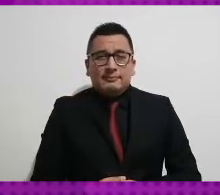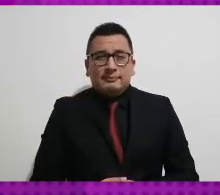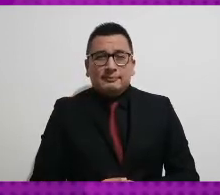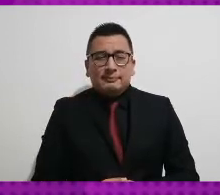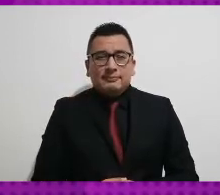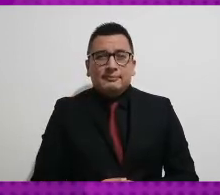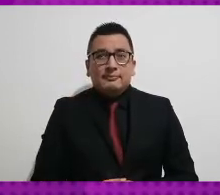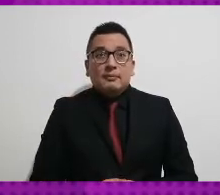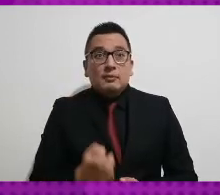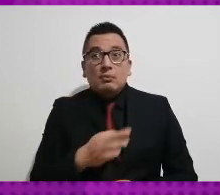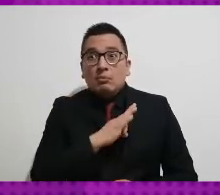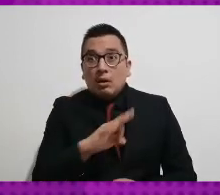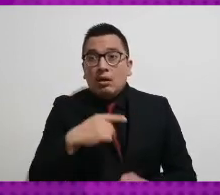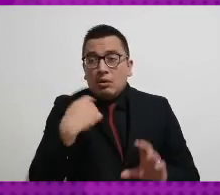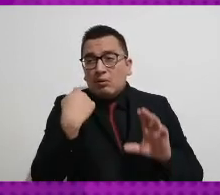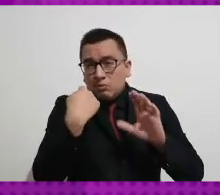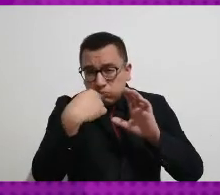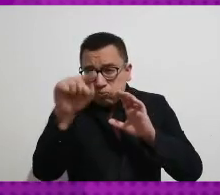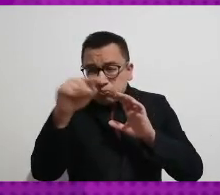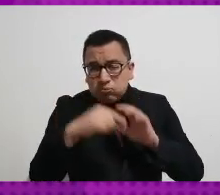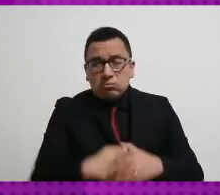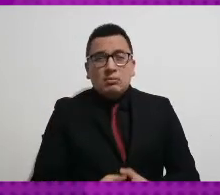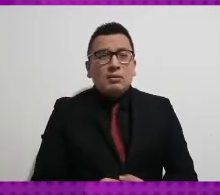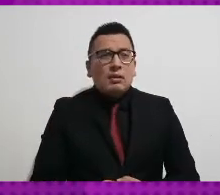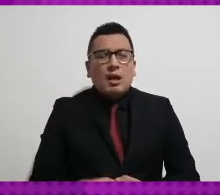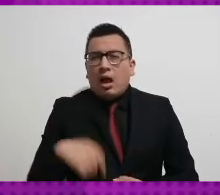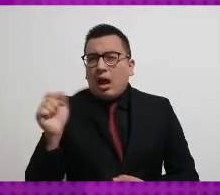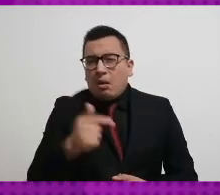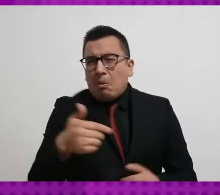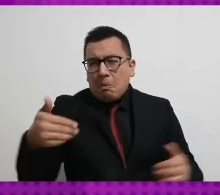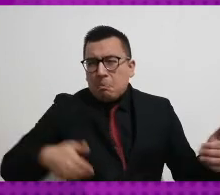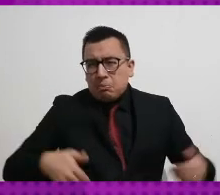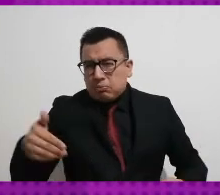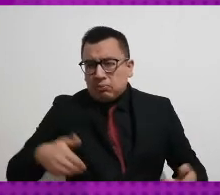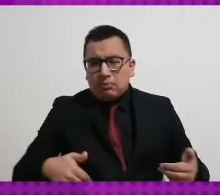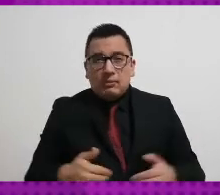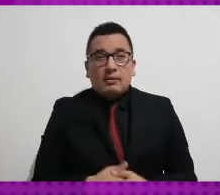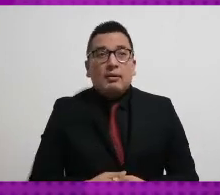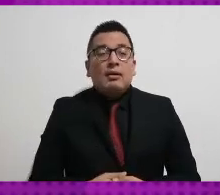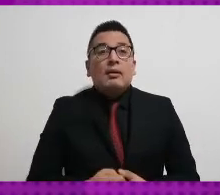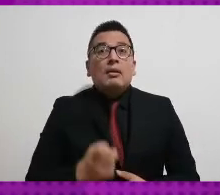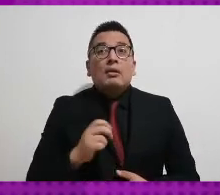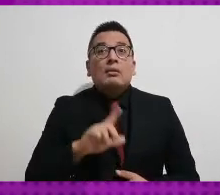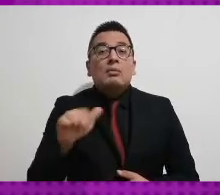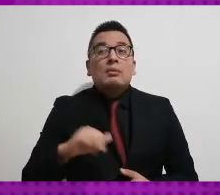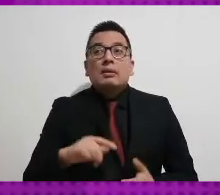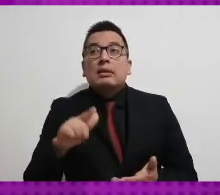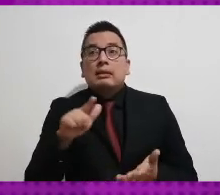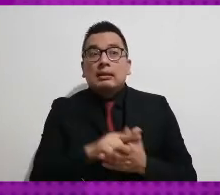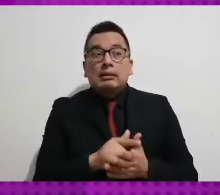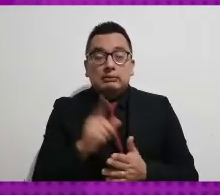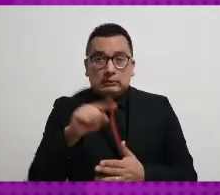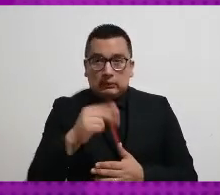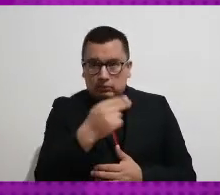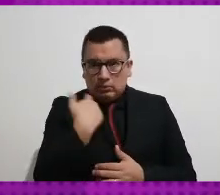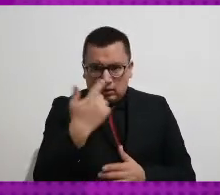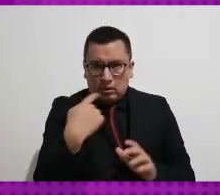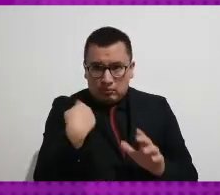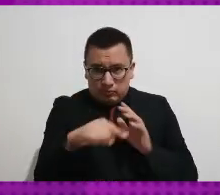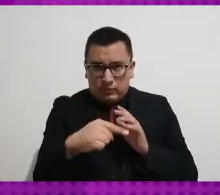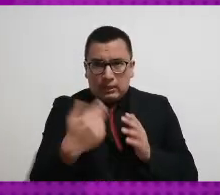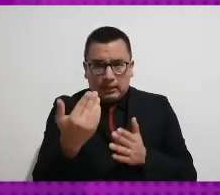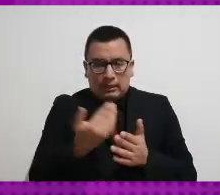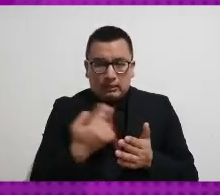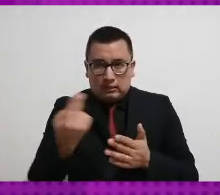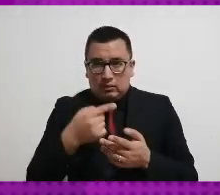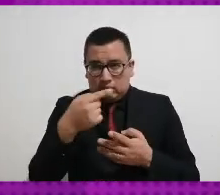denuncias.contraloría.oic.org.mx. A este correo pueden enviar cualquier queja o denuncia y la ley nos señala un mínimo de requisitos para poder